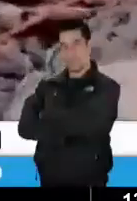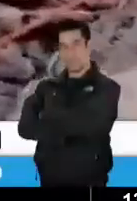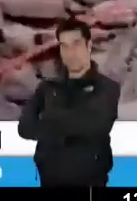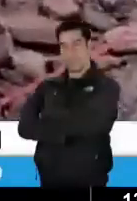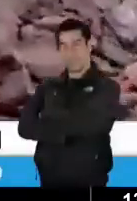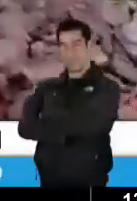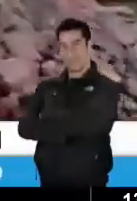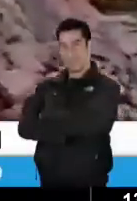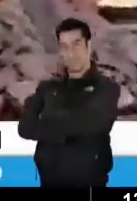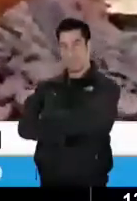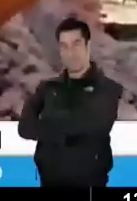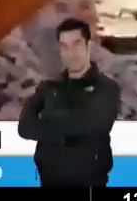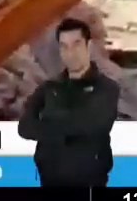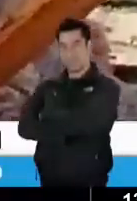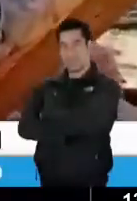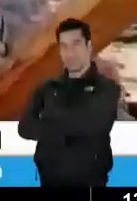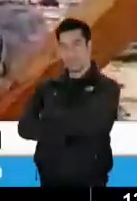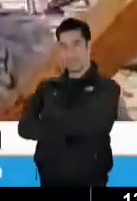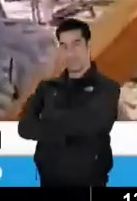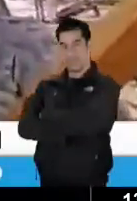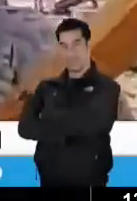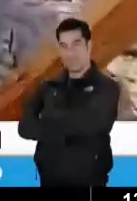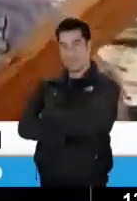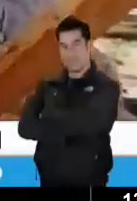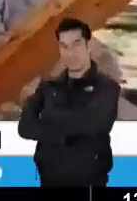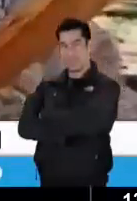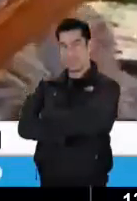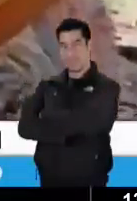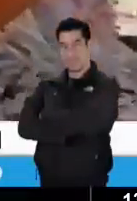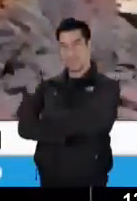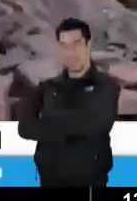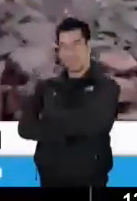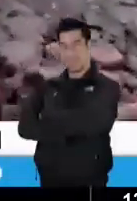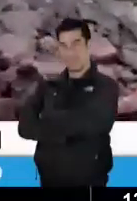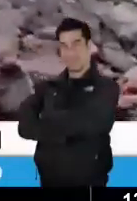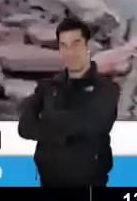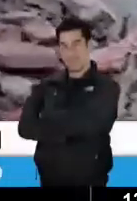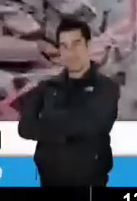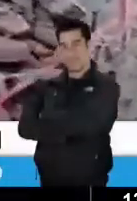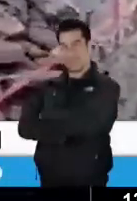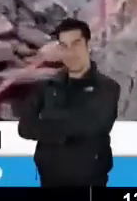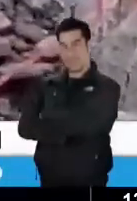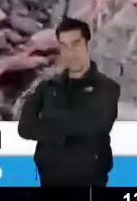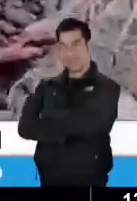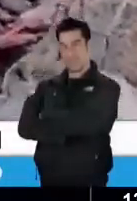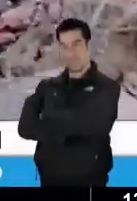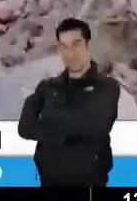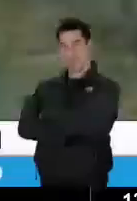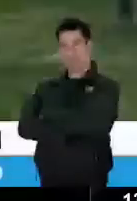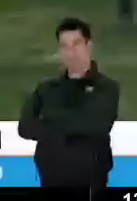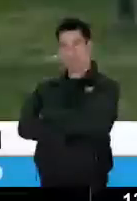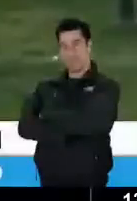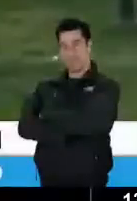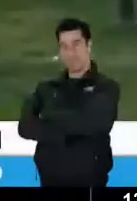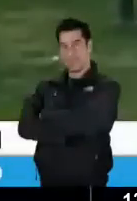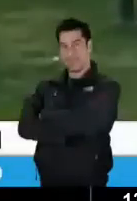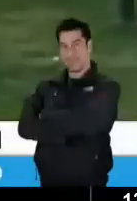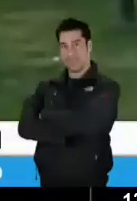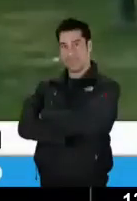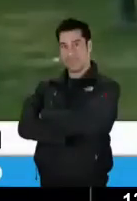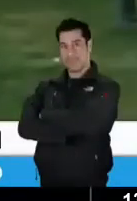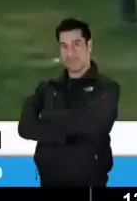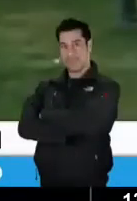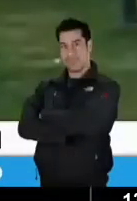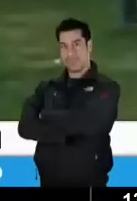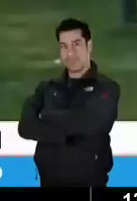casi 3 años. En el lugar, los vecinos dicen categóricamente que ahí jamás se han lanzado fuegos artificiales. Esto no es la familia, son